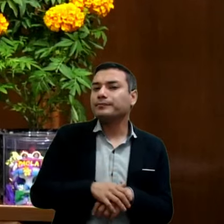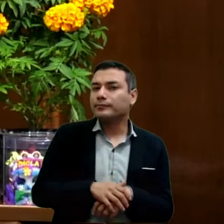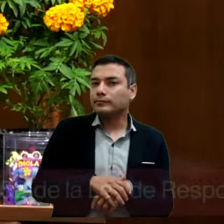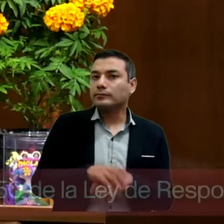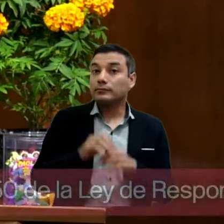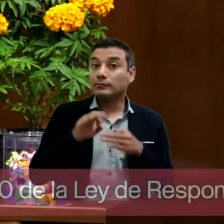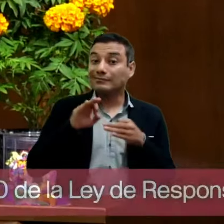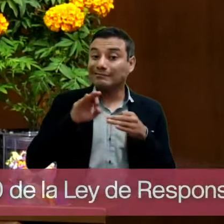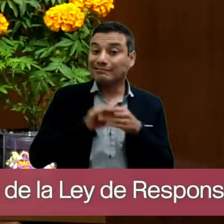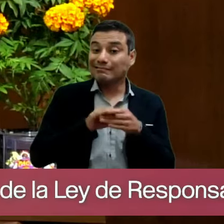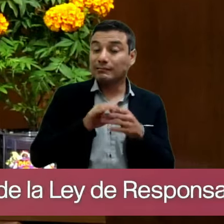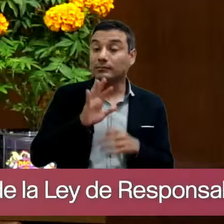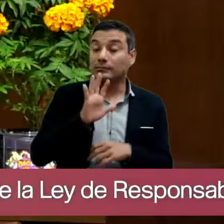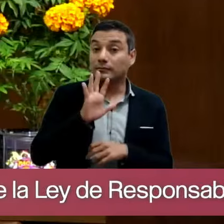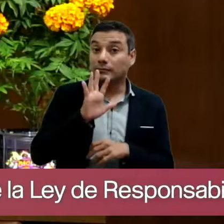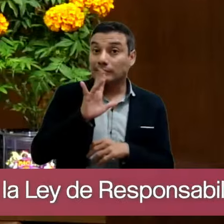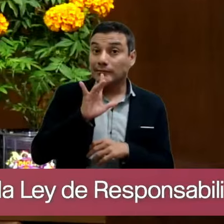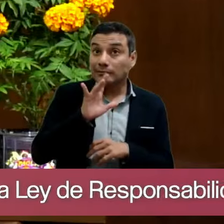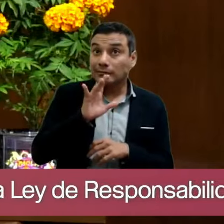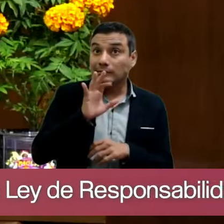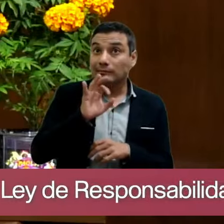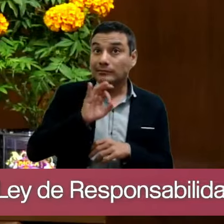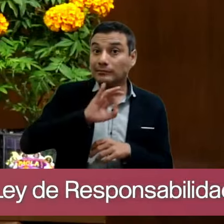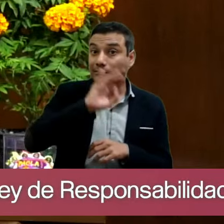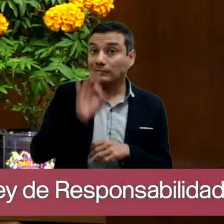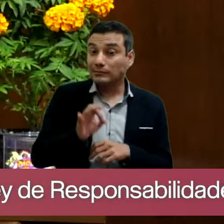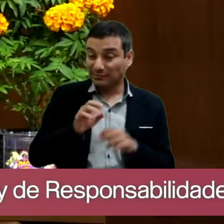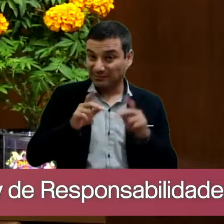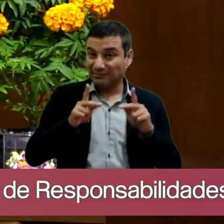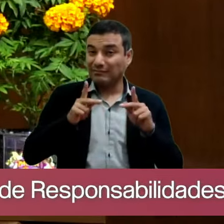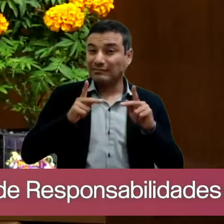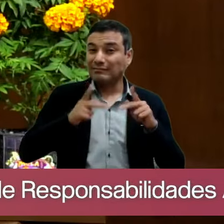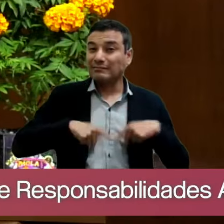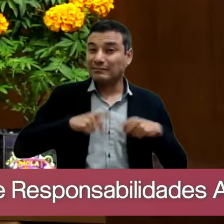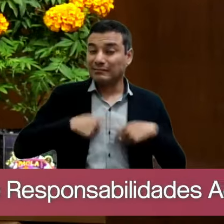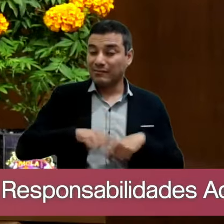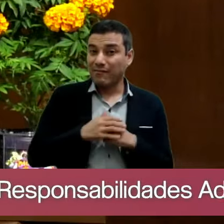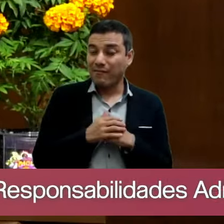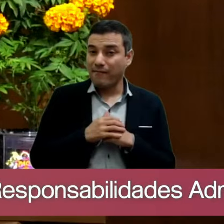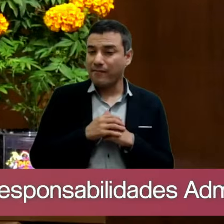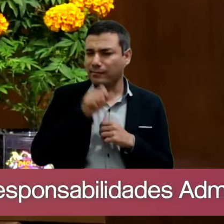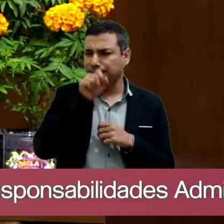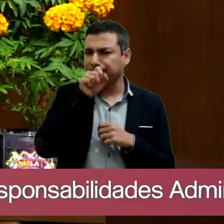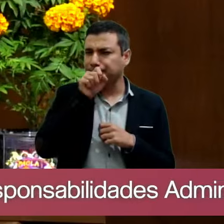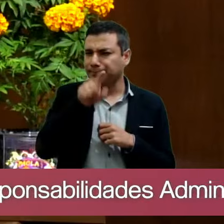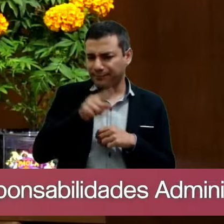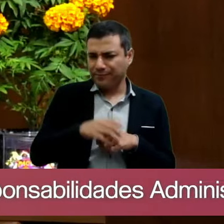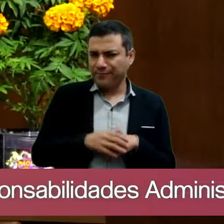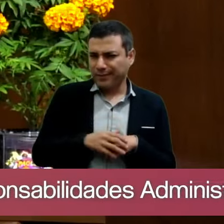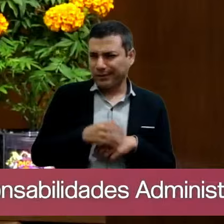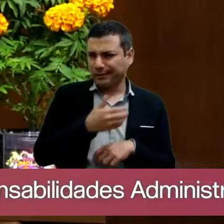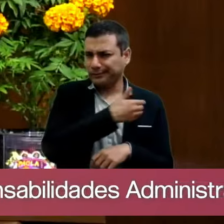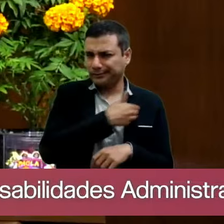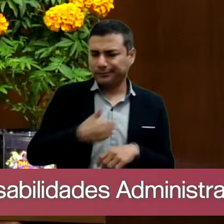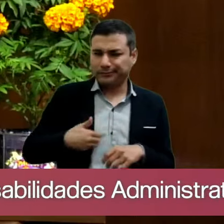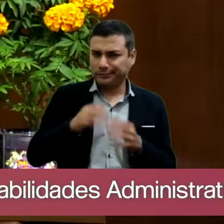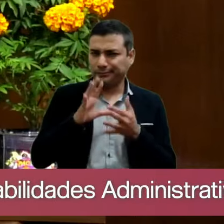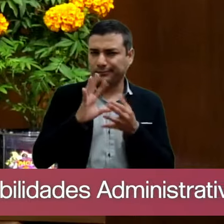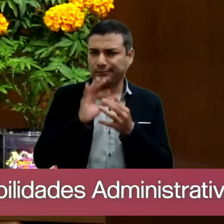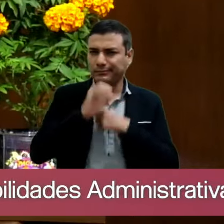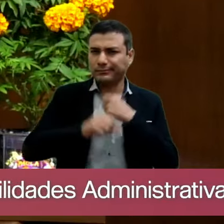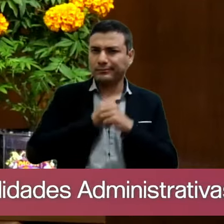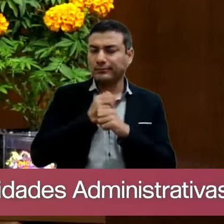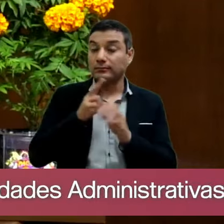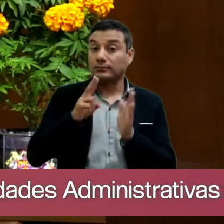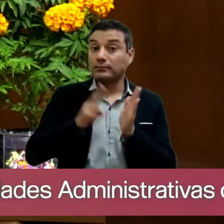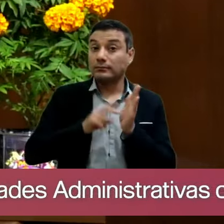el 50% del personal. También expuso que en el año